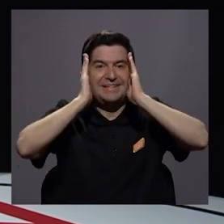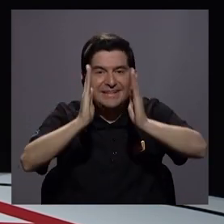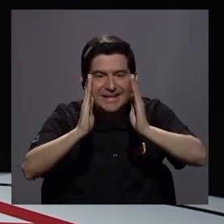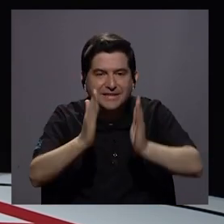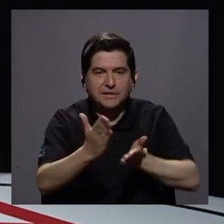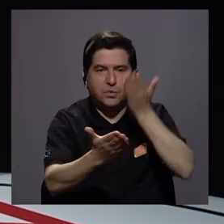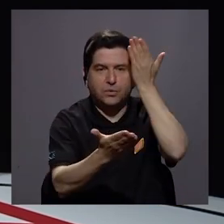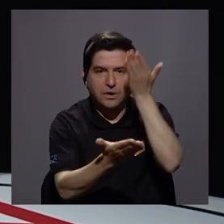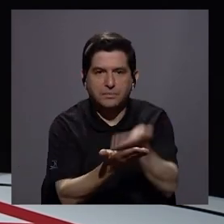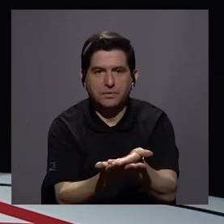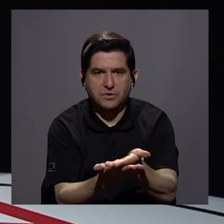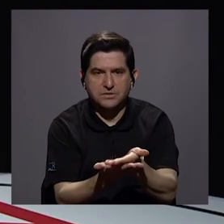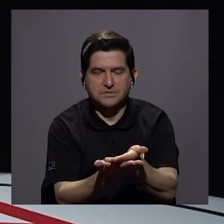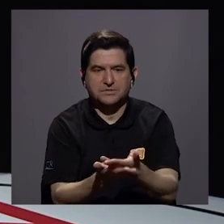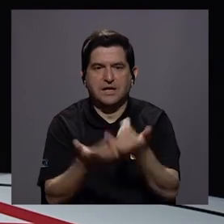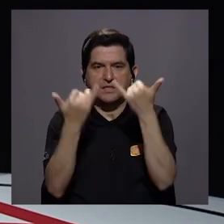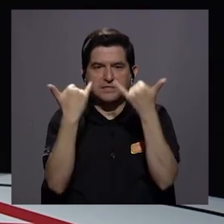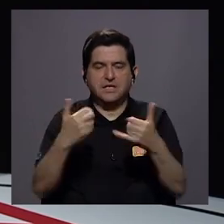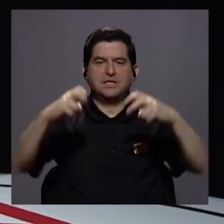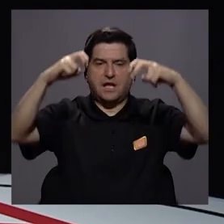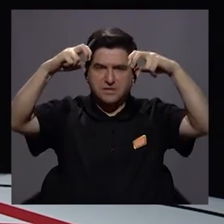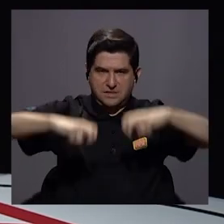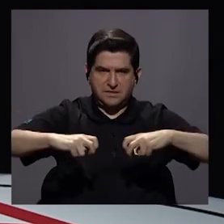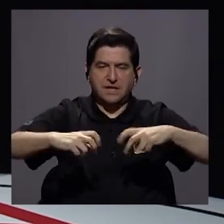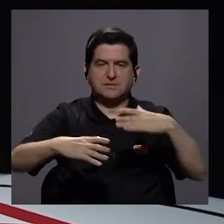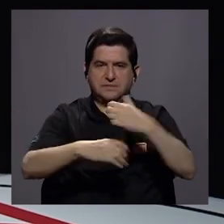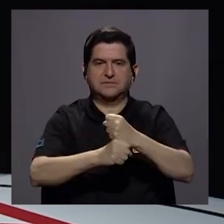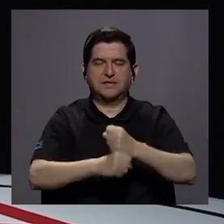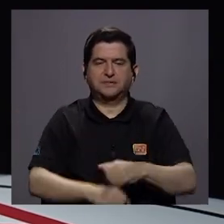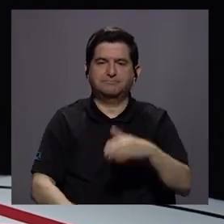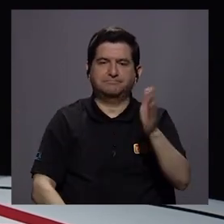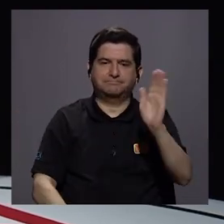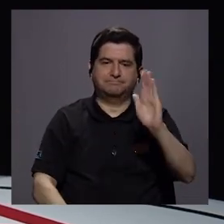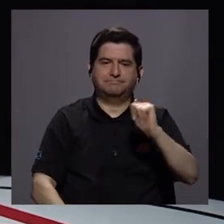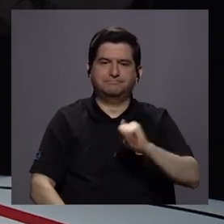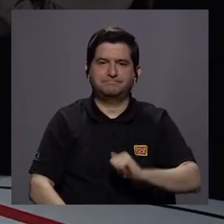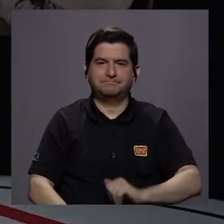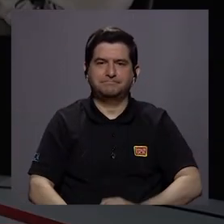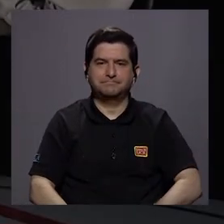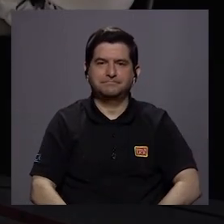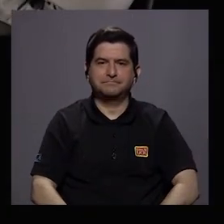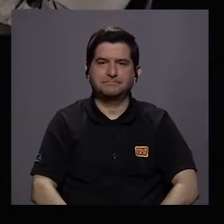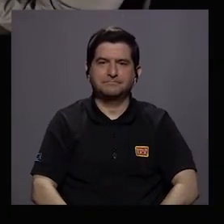ponerle atención a las propuestas y definitivamente ya sentarse a hacerlas. Hasta luego.